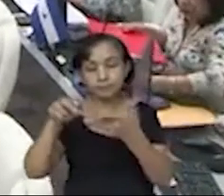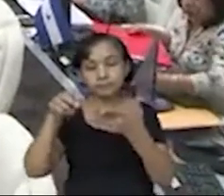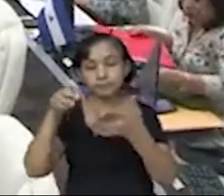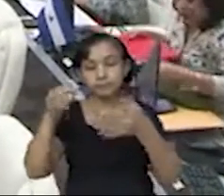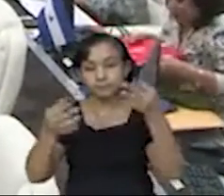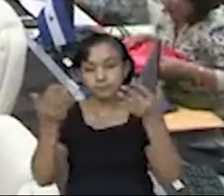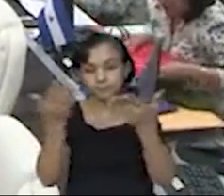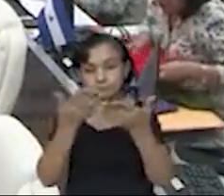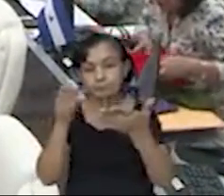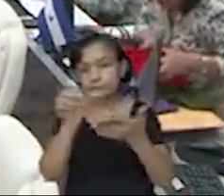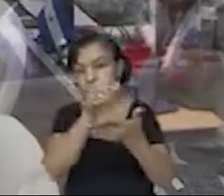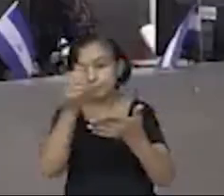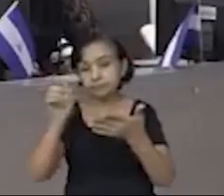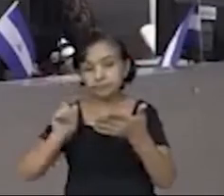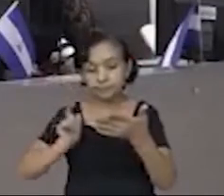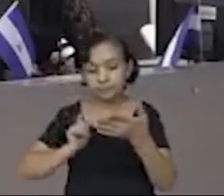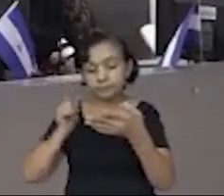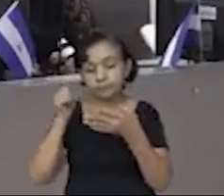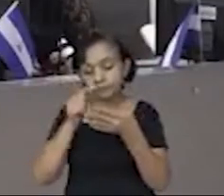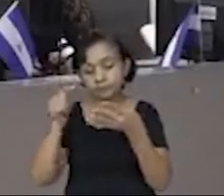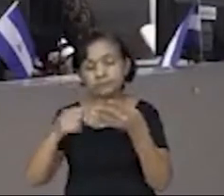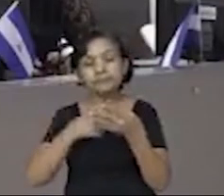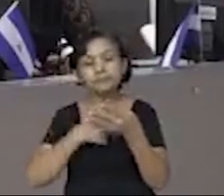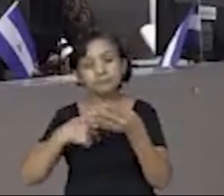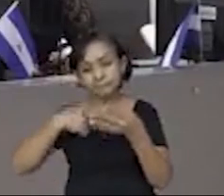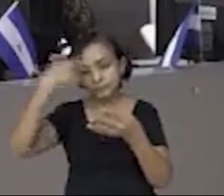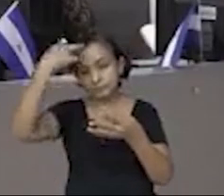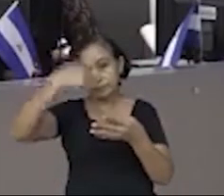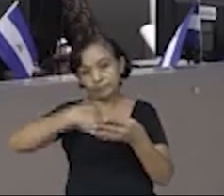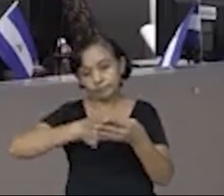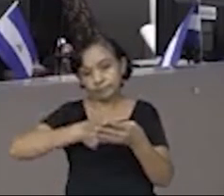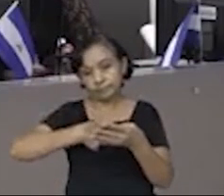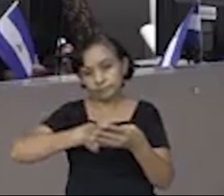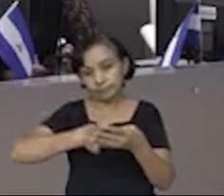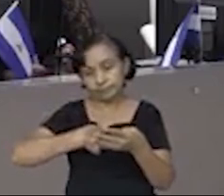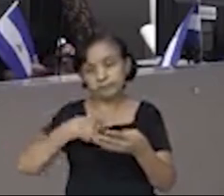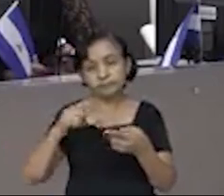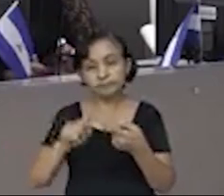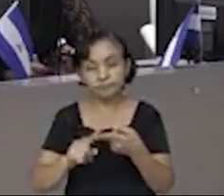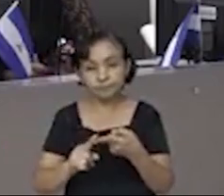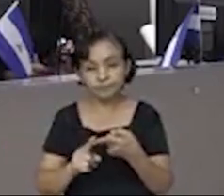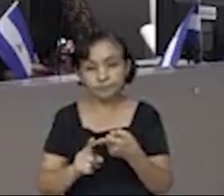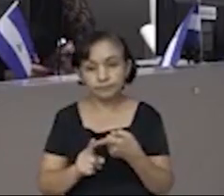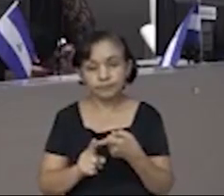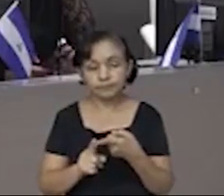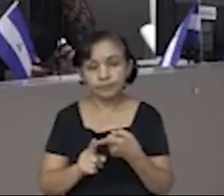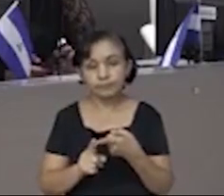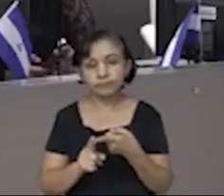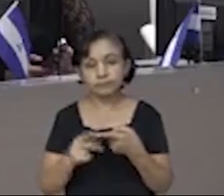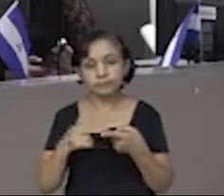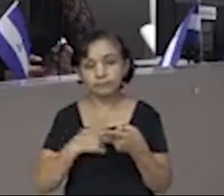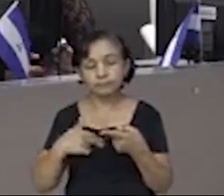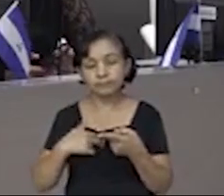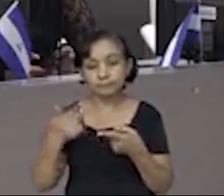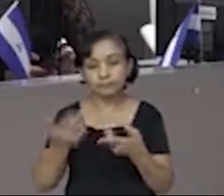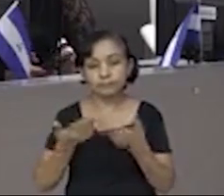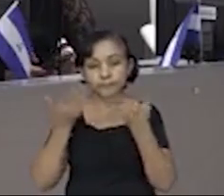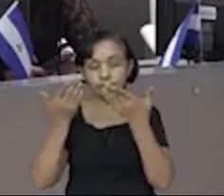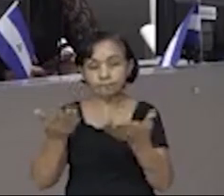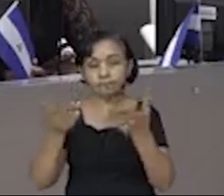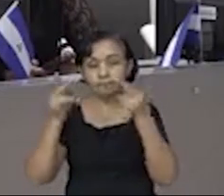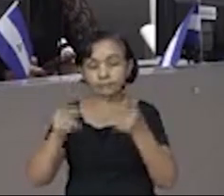sociedades y beneficiario final de sociedades mercantiles. Noticias 12, Darlene Téllez.